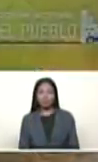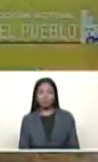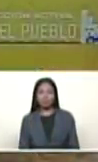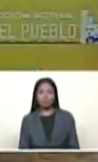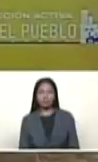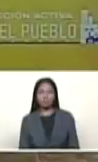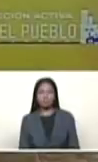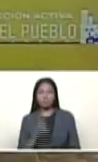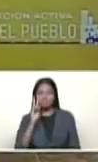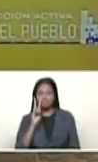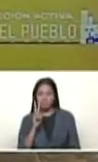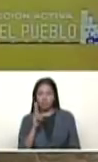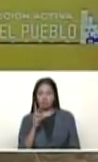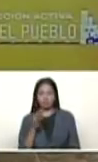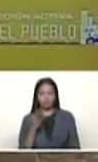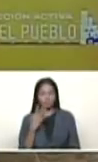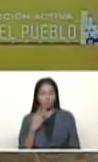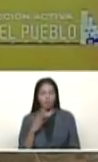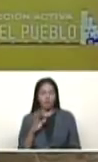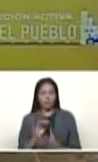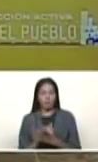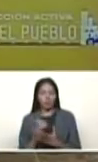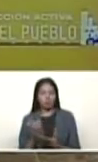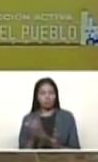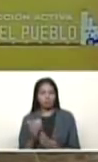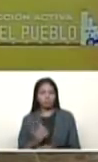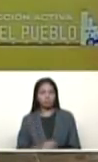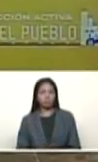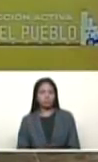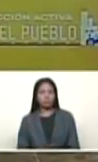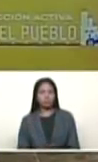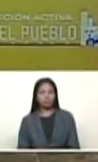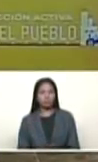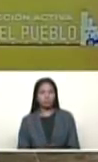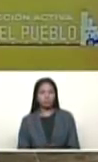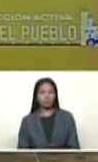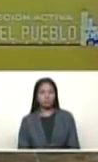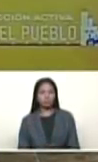Maura, fíjate, compañero, además,